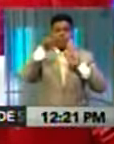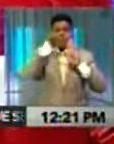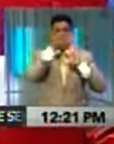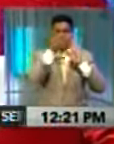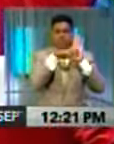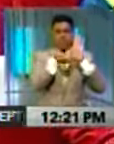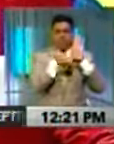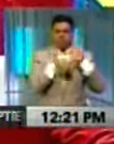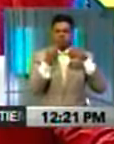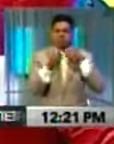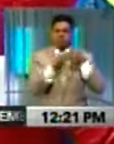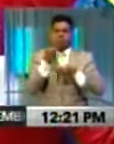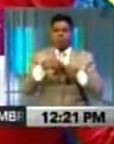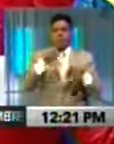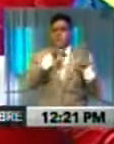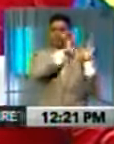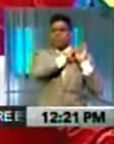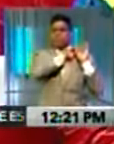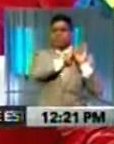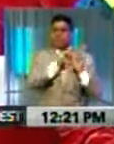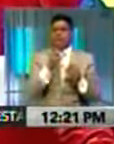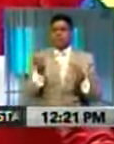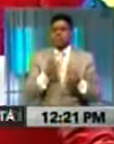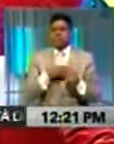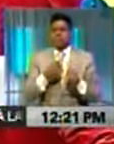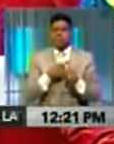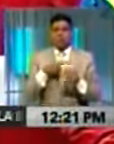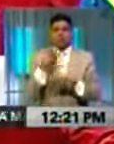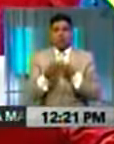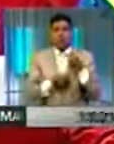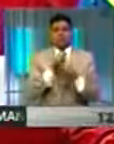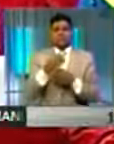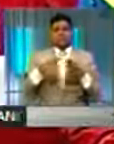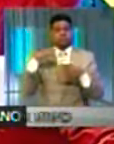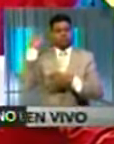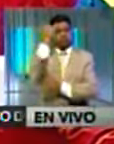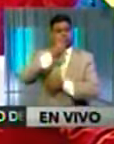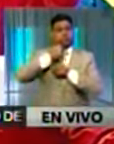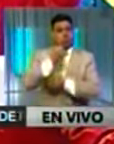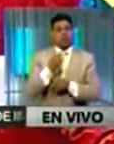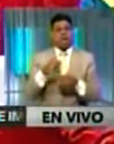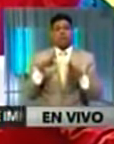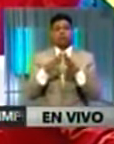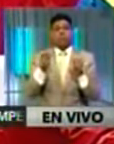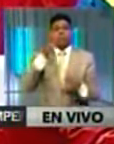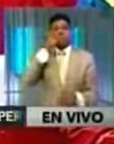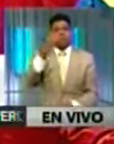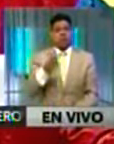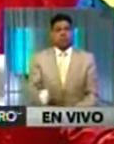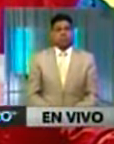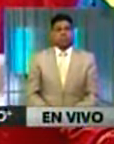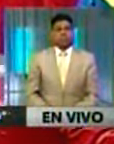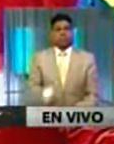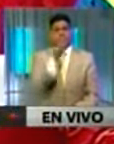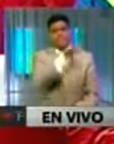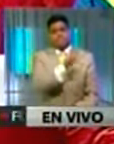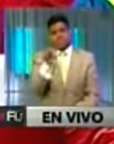responsabilidad que tiene un gobierno es garantizar la seguridad del pueblo y de los